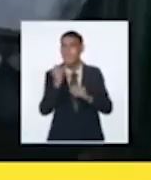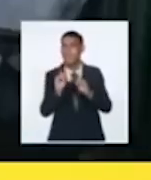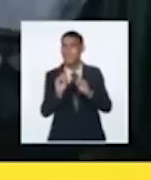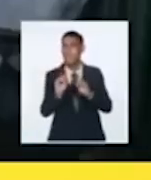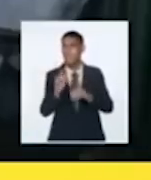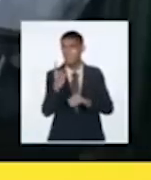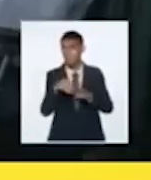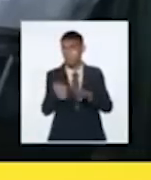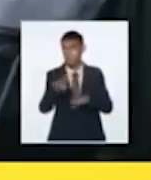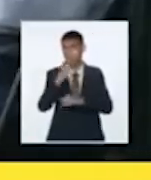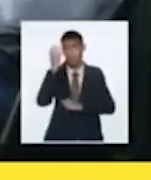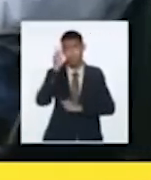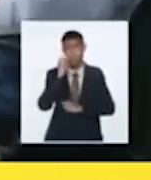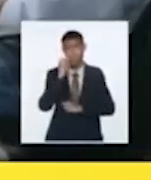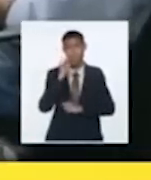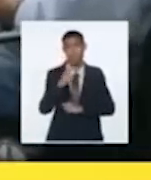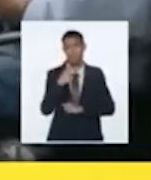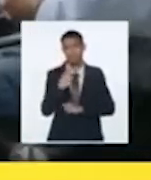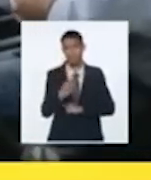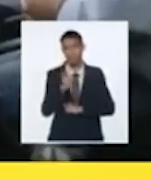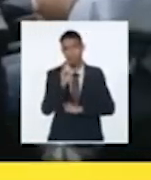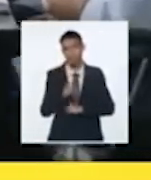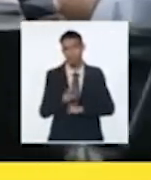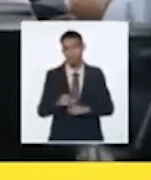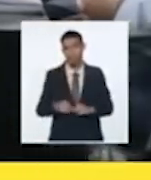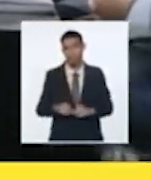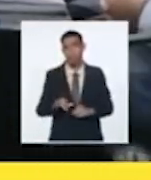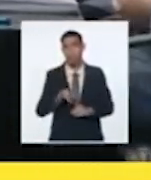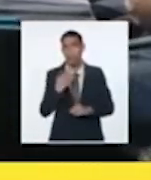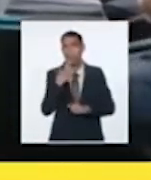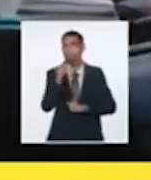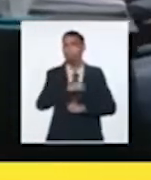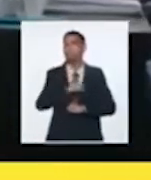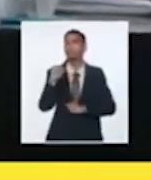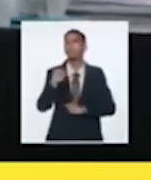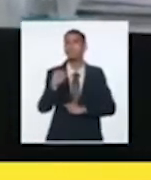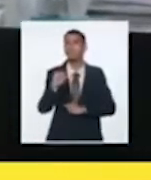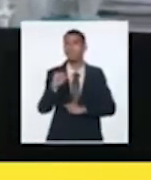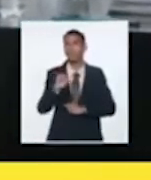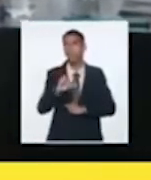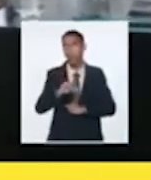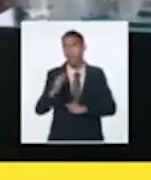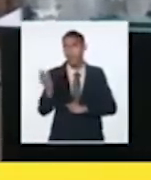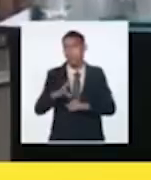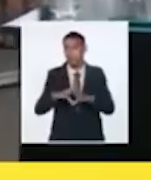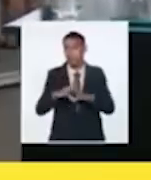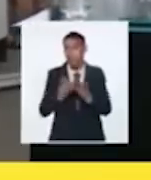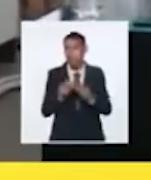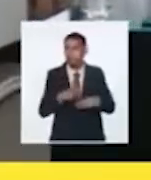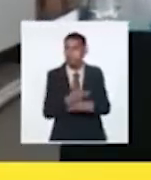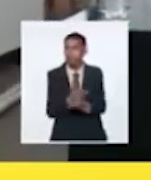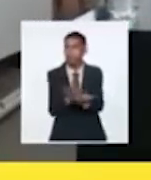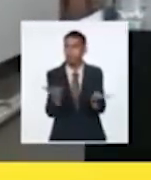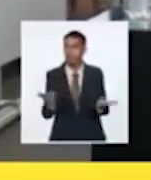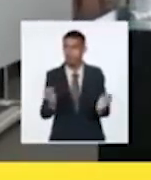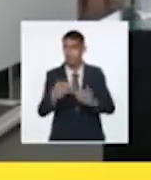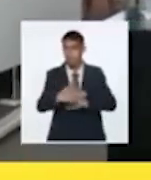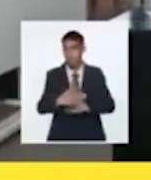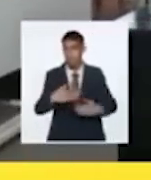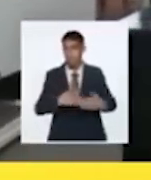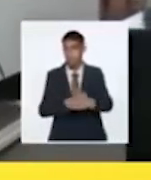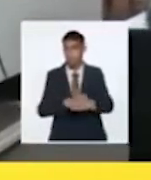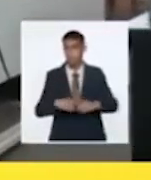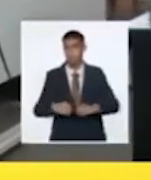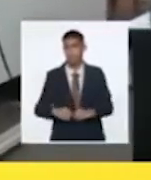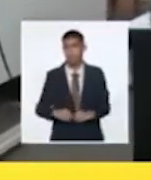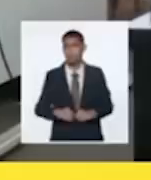República, Manuel Marrero Cruz, para lograr mayor prontitud en la distribución de la paquetería y a la